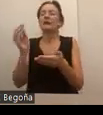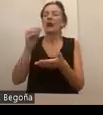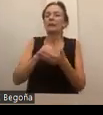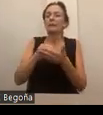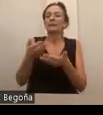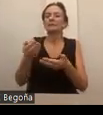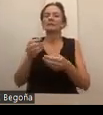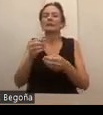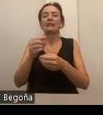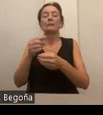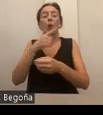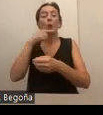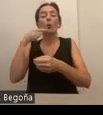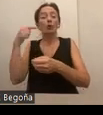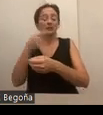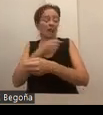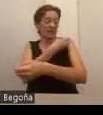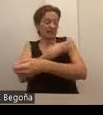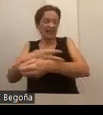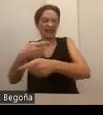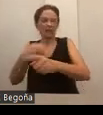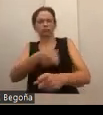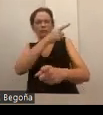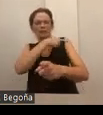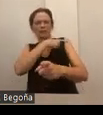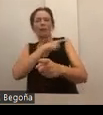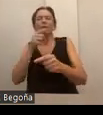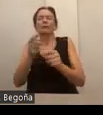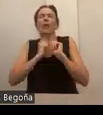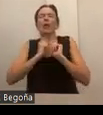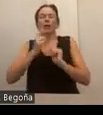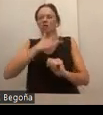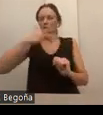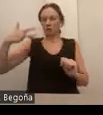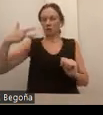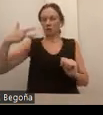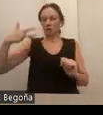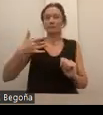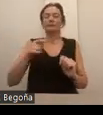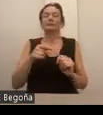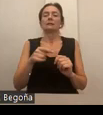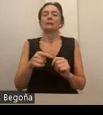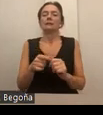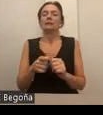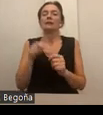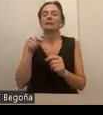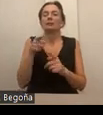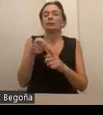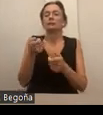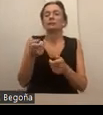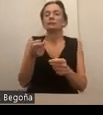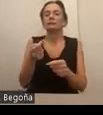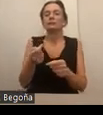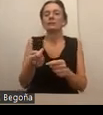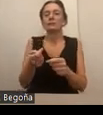resultando tóxica por procesos de hiperoxidación, es decir, una glucosa libre oxida